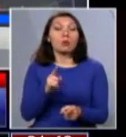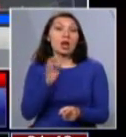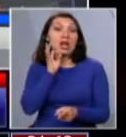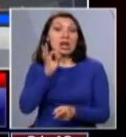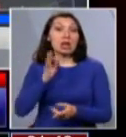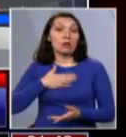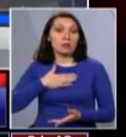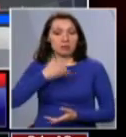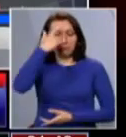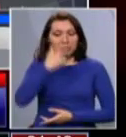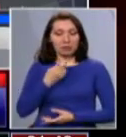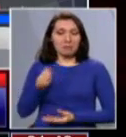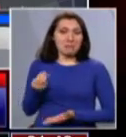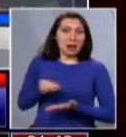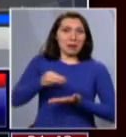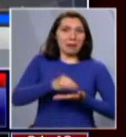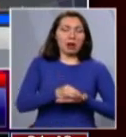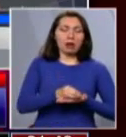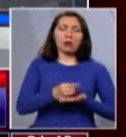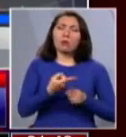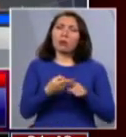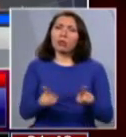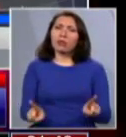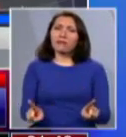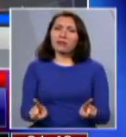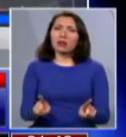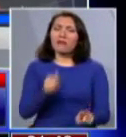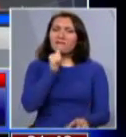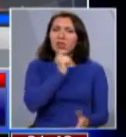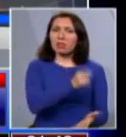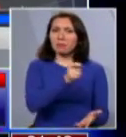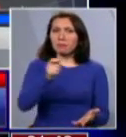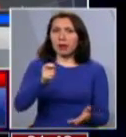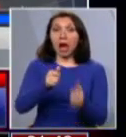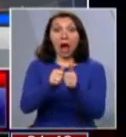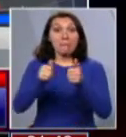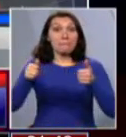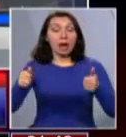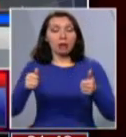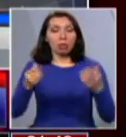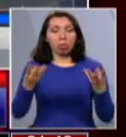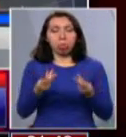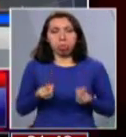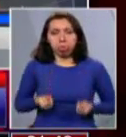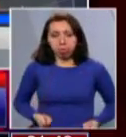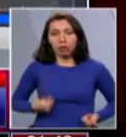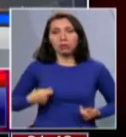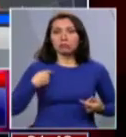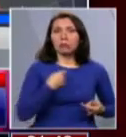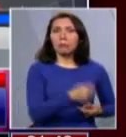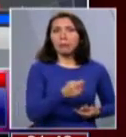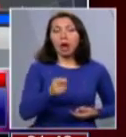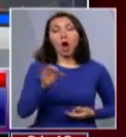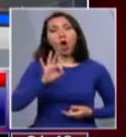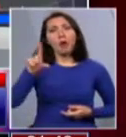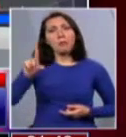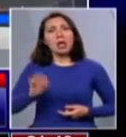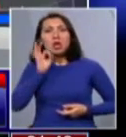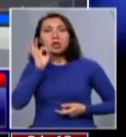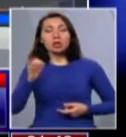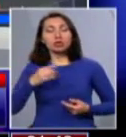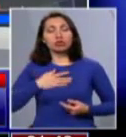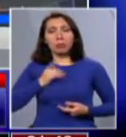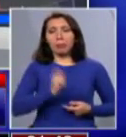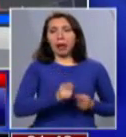personal pero qué diferencia hay entre una deuda de campaña que te hace ser más pobres y que la pagas tú o menos ricos es que la